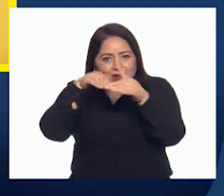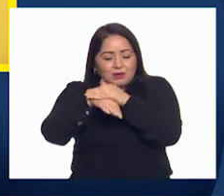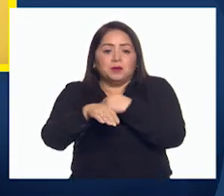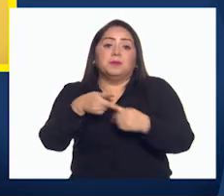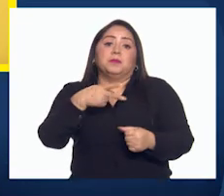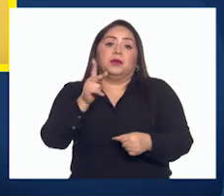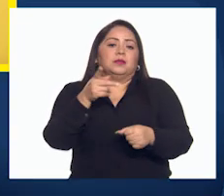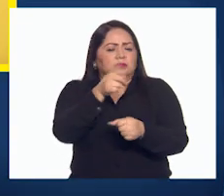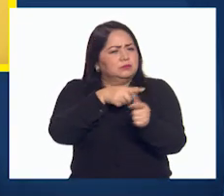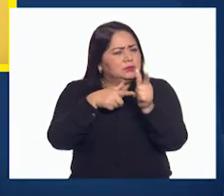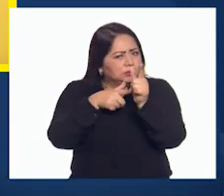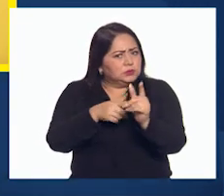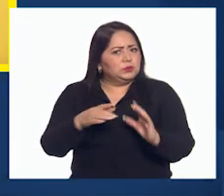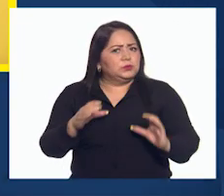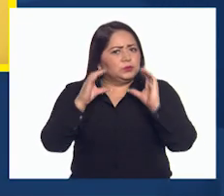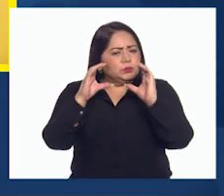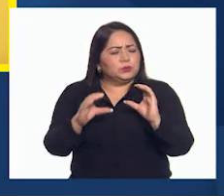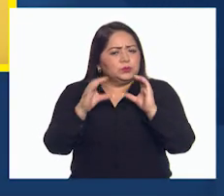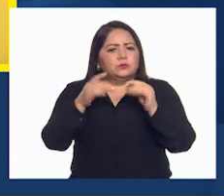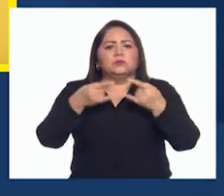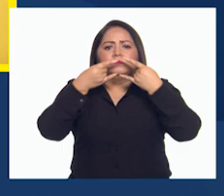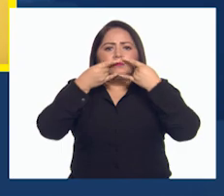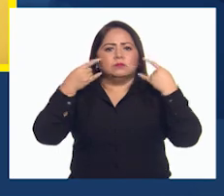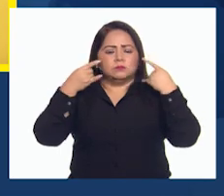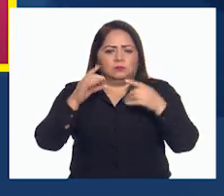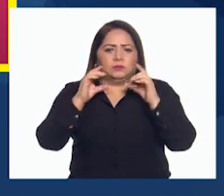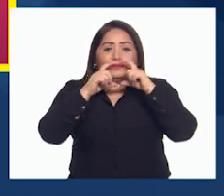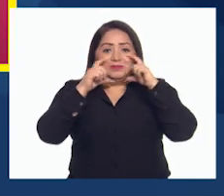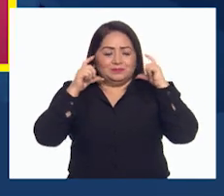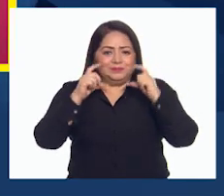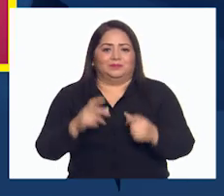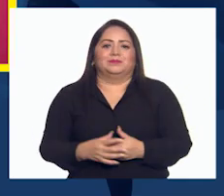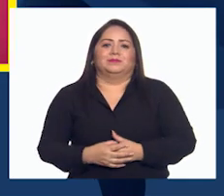Mientras tanto, síguete cuidando y usa tu cubrebocas.